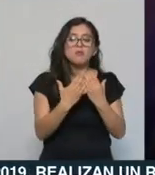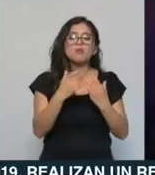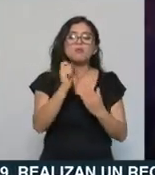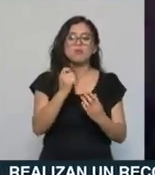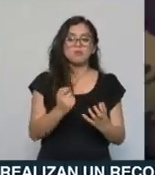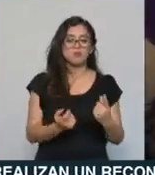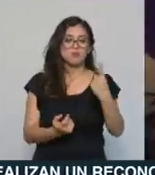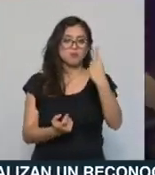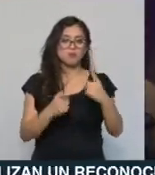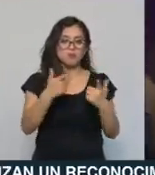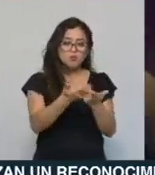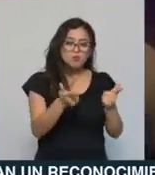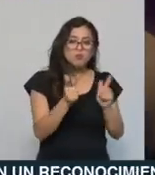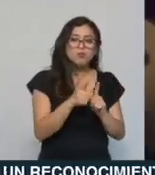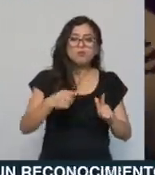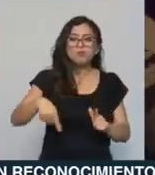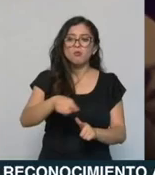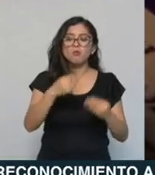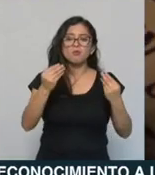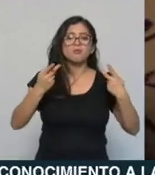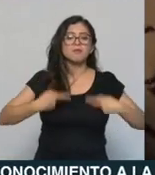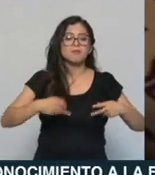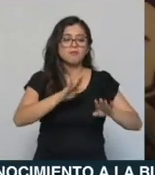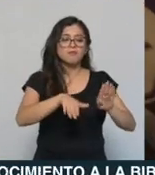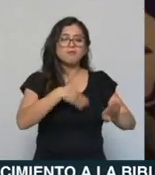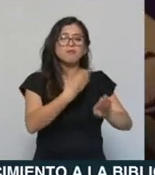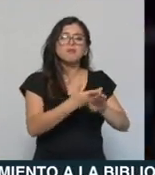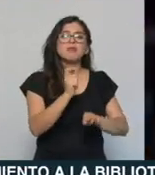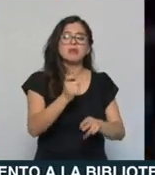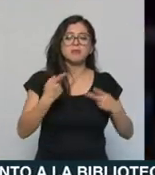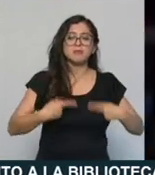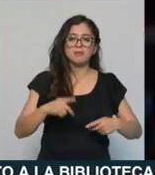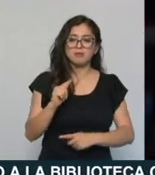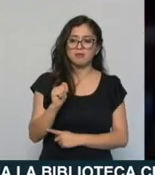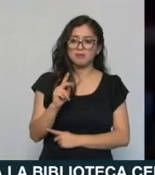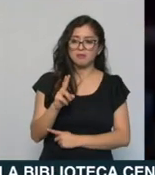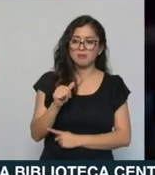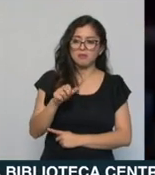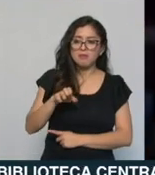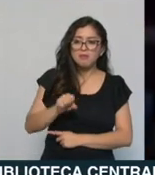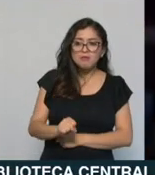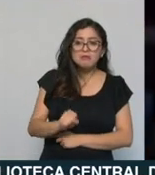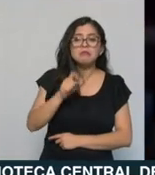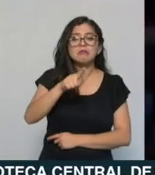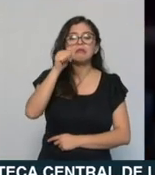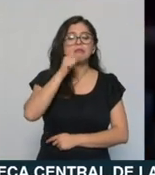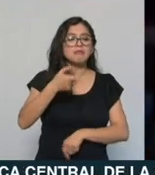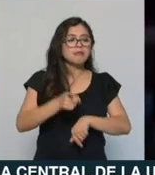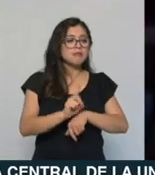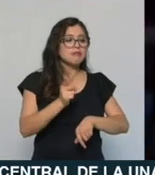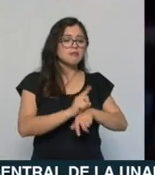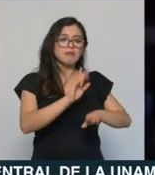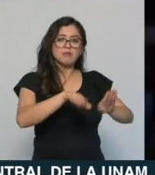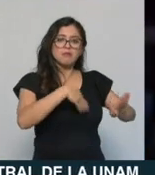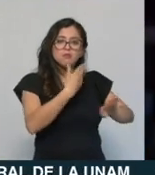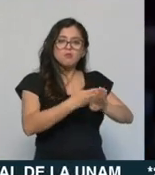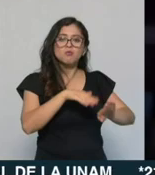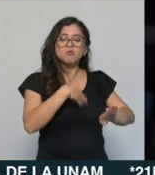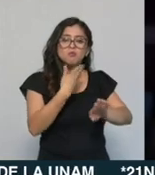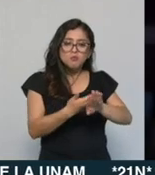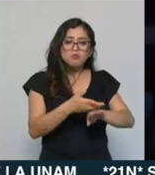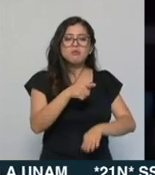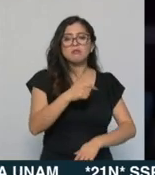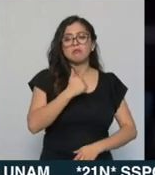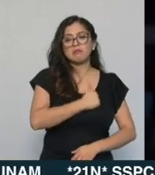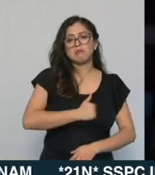sector especialmente atacado en México y son las personas trans, a quienes se agrede de manera cotidiana y lamentablemente en